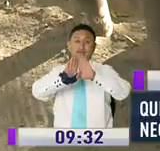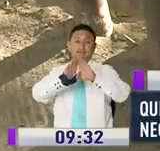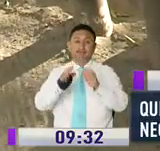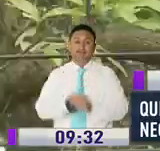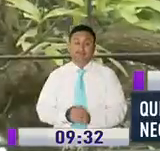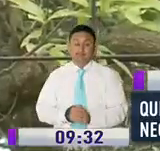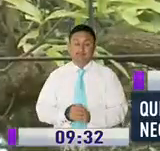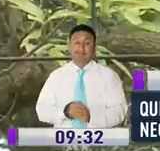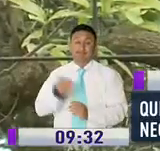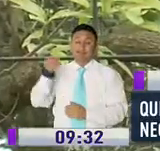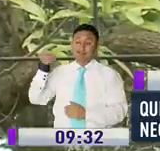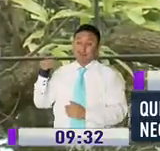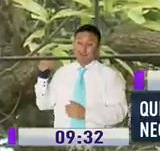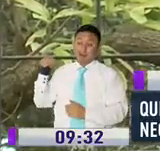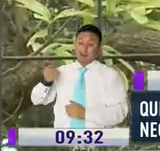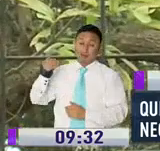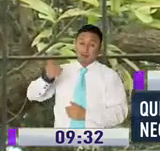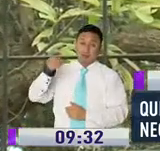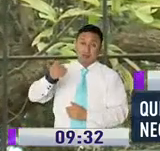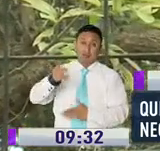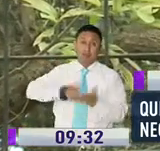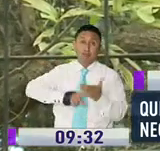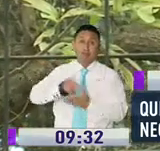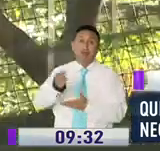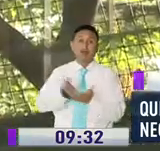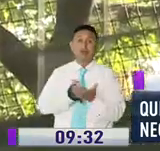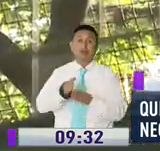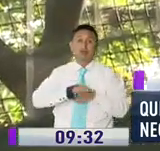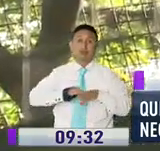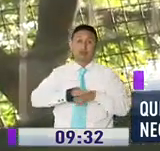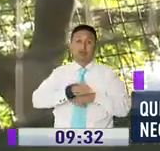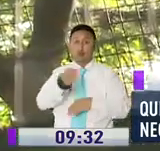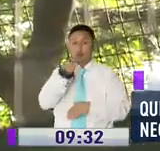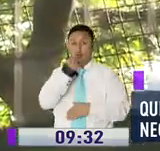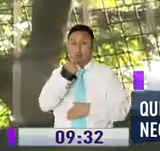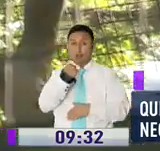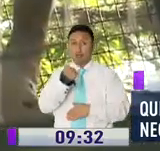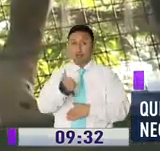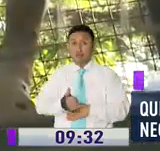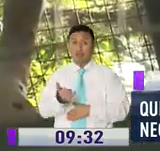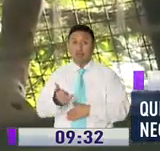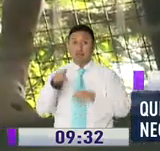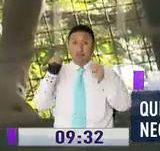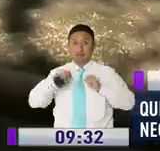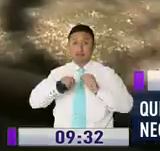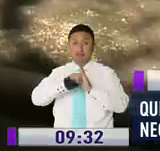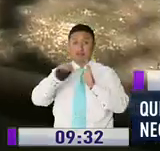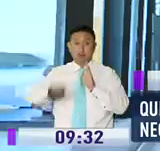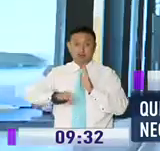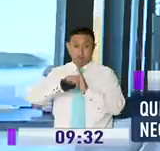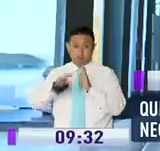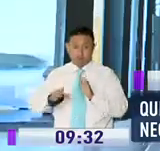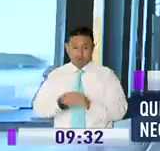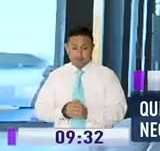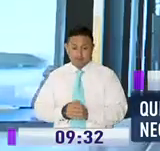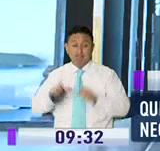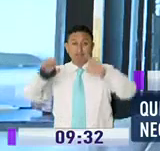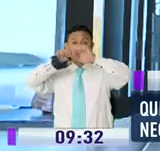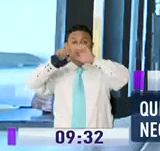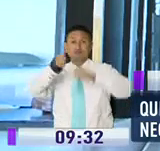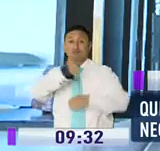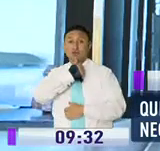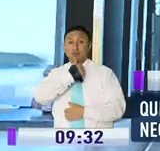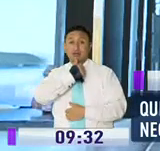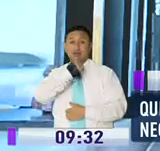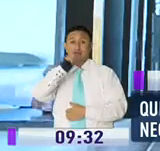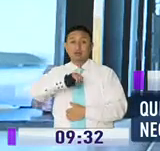y desde entonces el financiamiento para pagos de servicios básicos y alimentación se ha logrado gracias a donaciones de la empresa privada